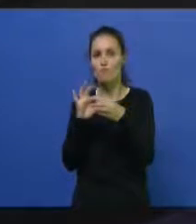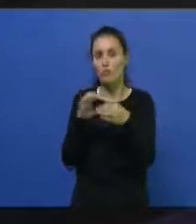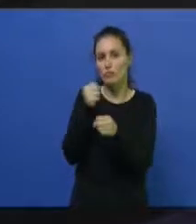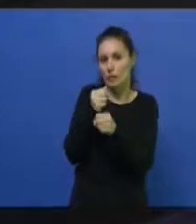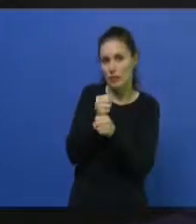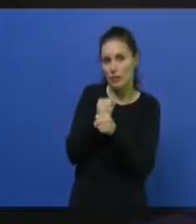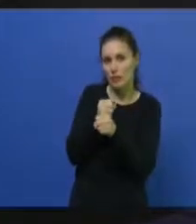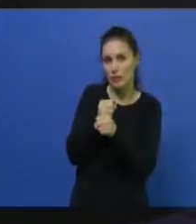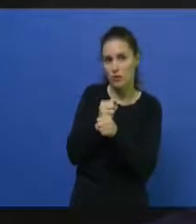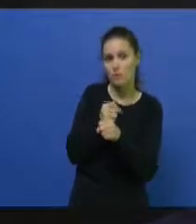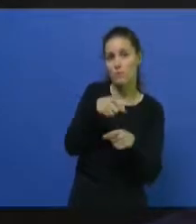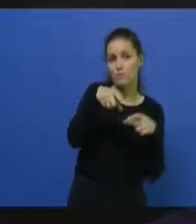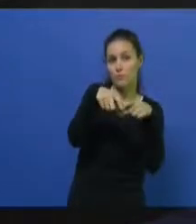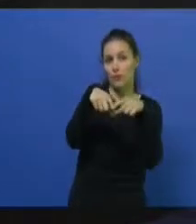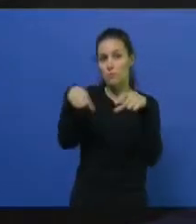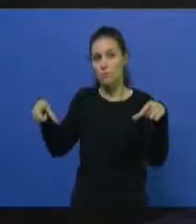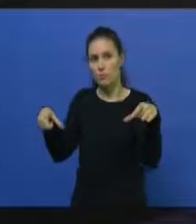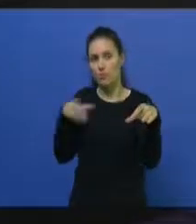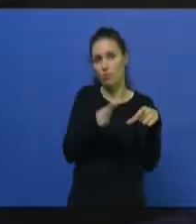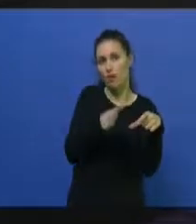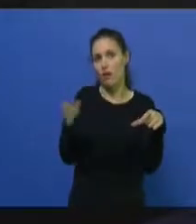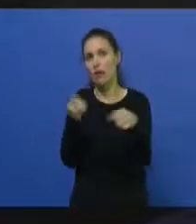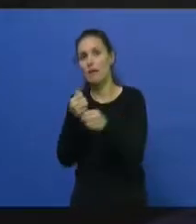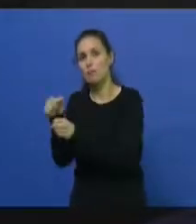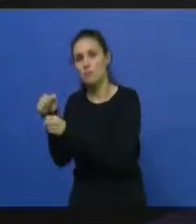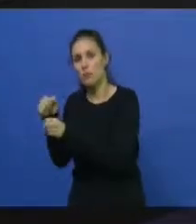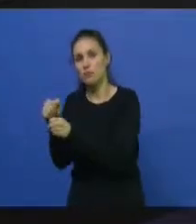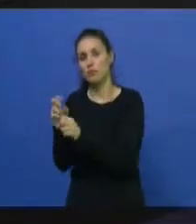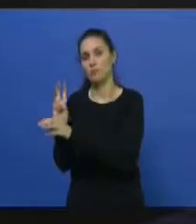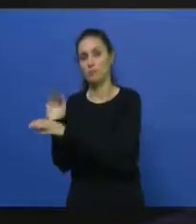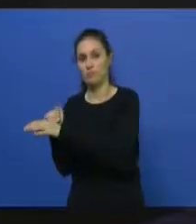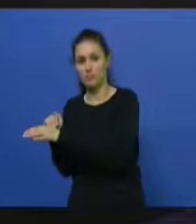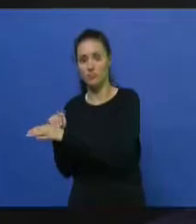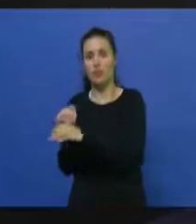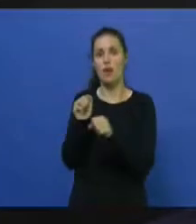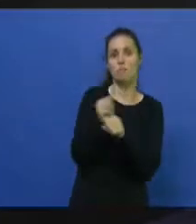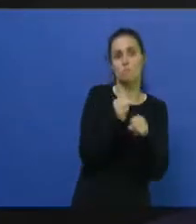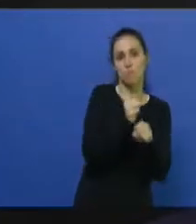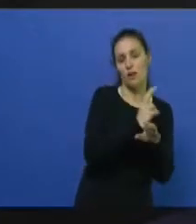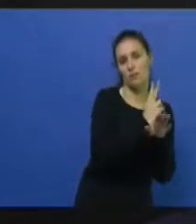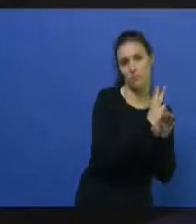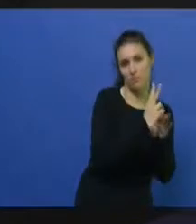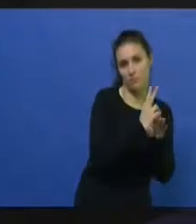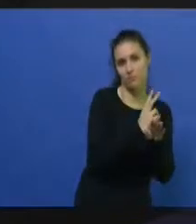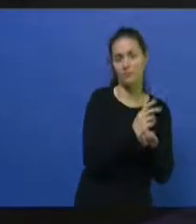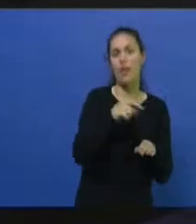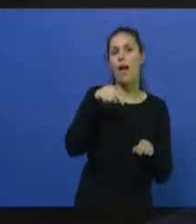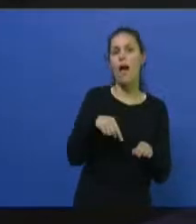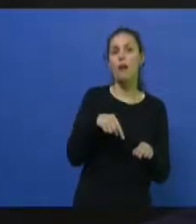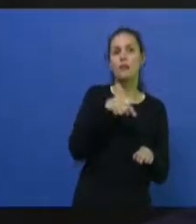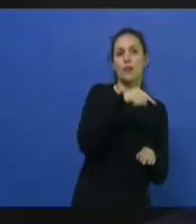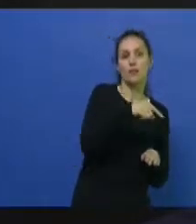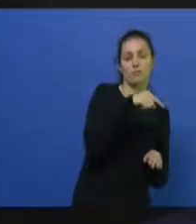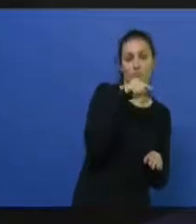puente se barre hasta una mitad y hasta la otra mitad. Bueno, ahora la gestión de Graglia y Gil, vamos a ser